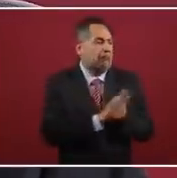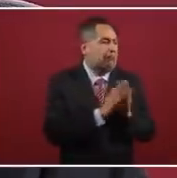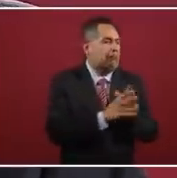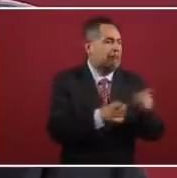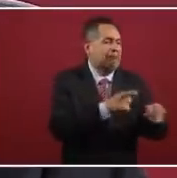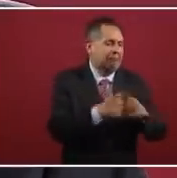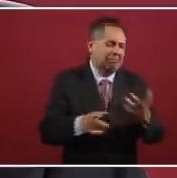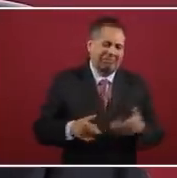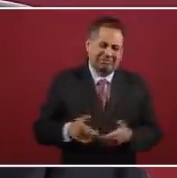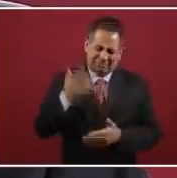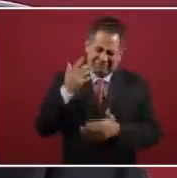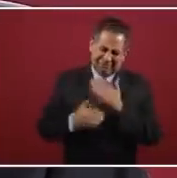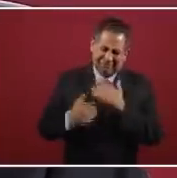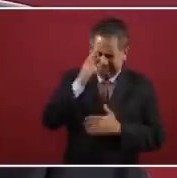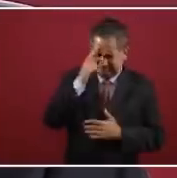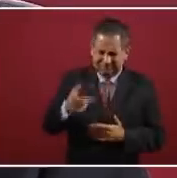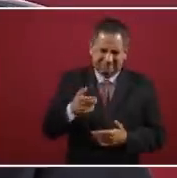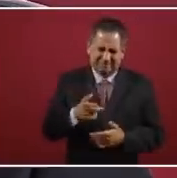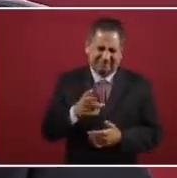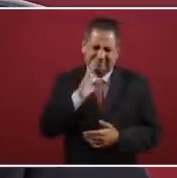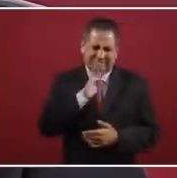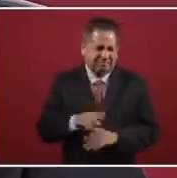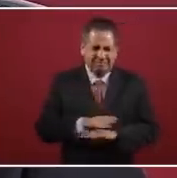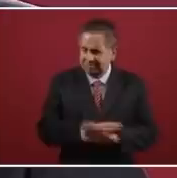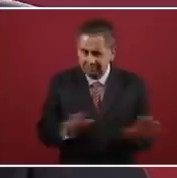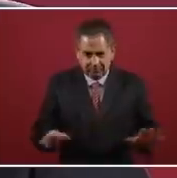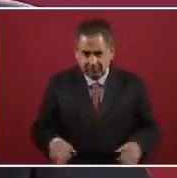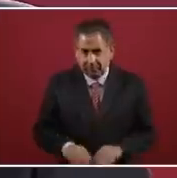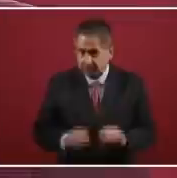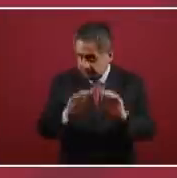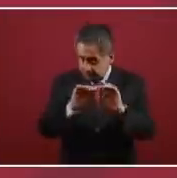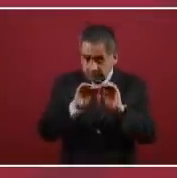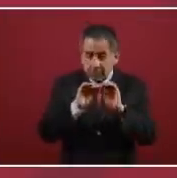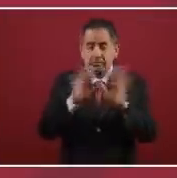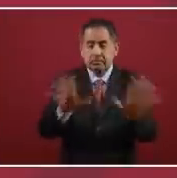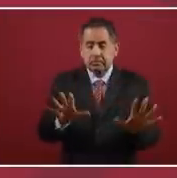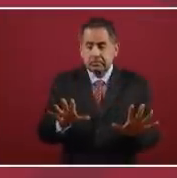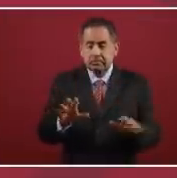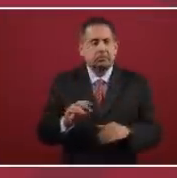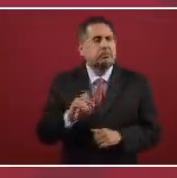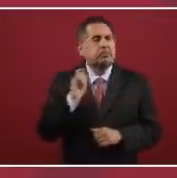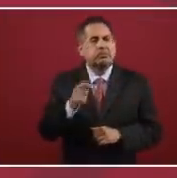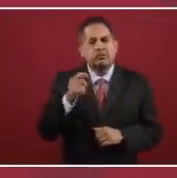una canallada, eso. Entonces, que quede claro, hace como